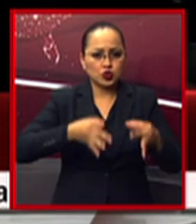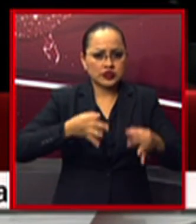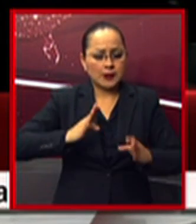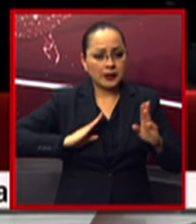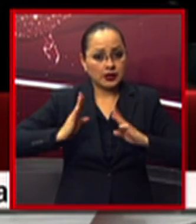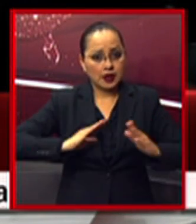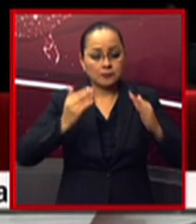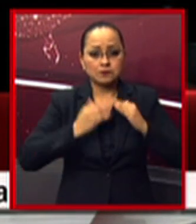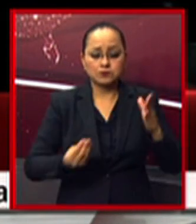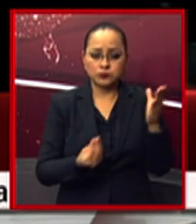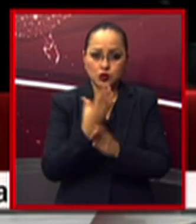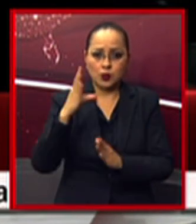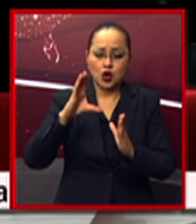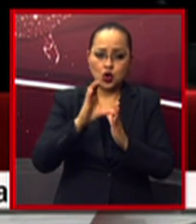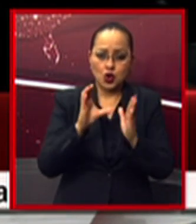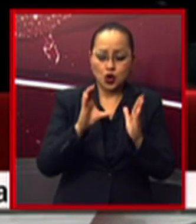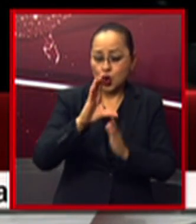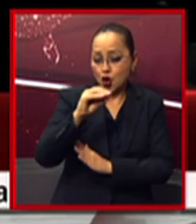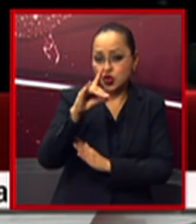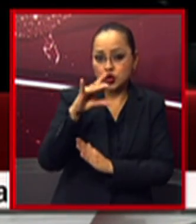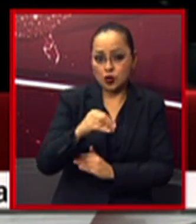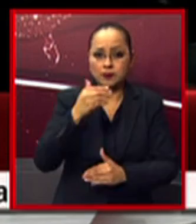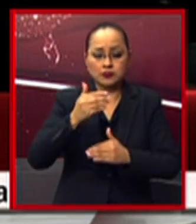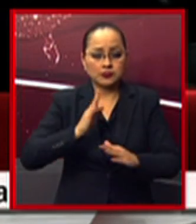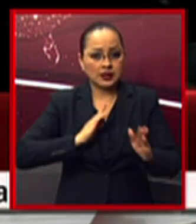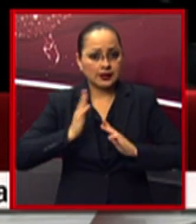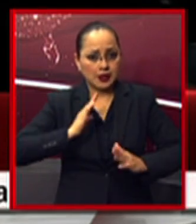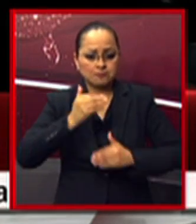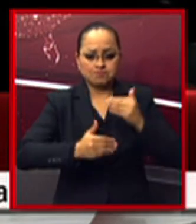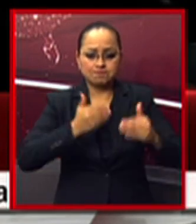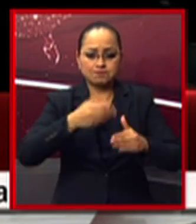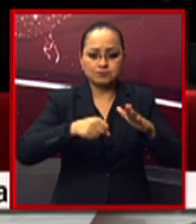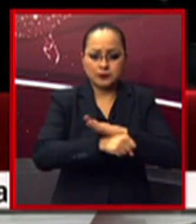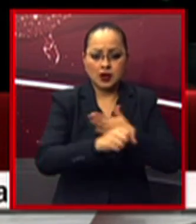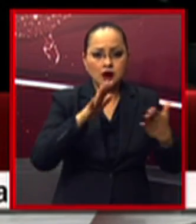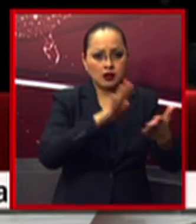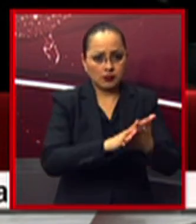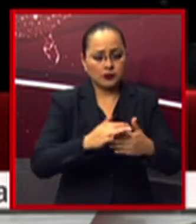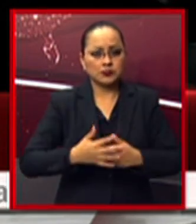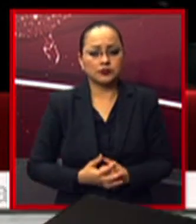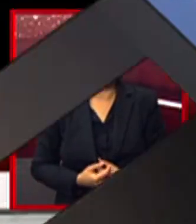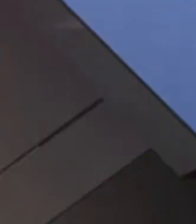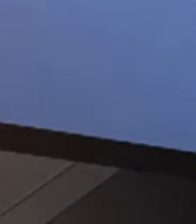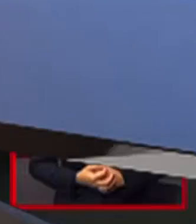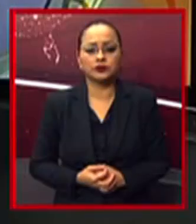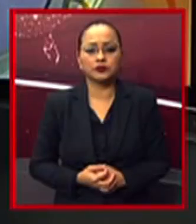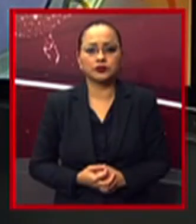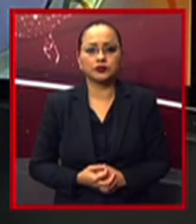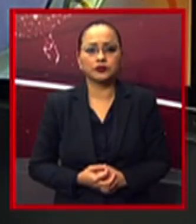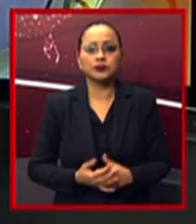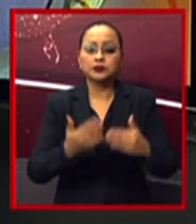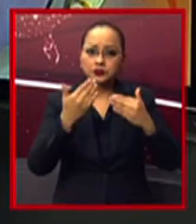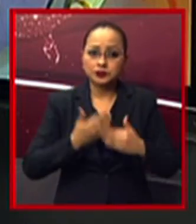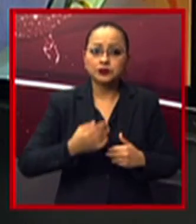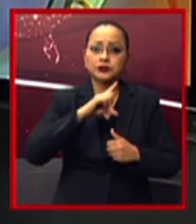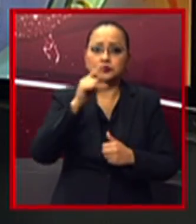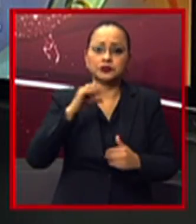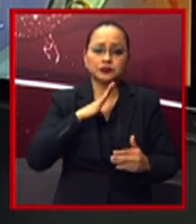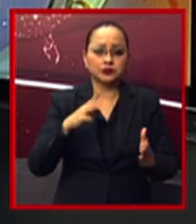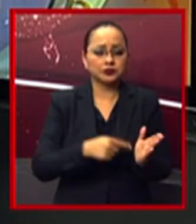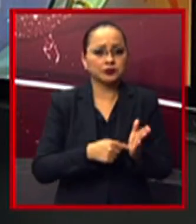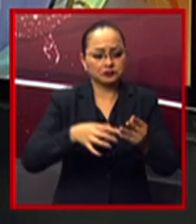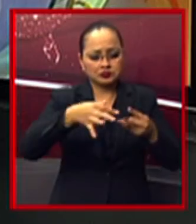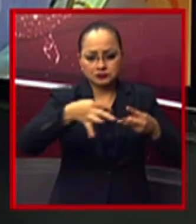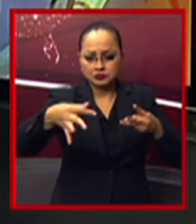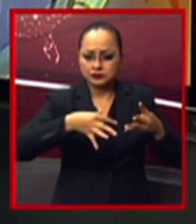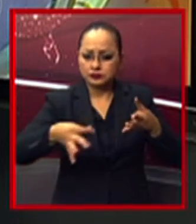y por el que se expide el Código Militar de Procedimientos Penales. Posteriormente se presentaron reservas